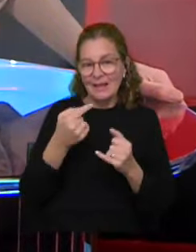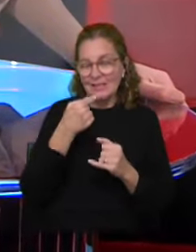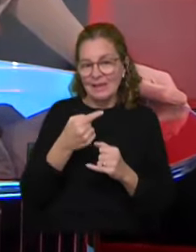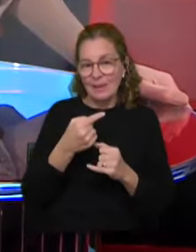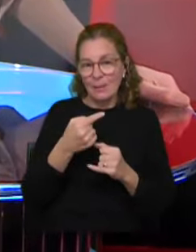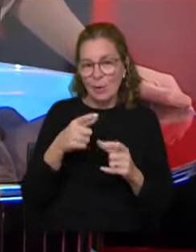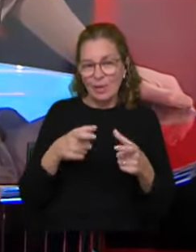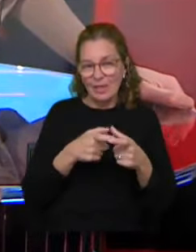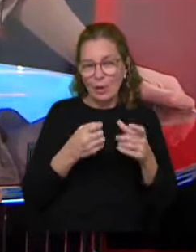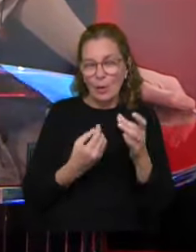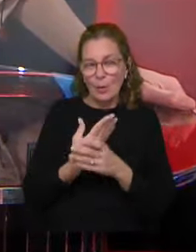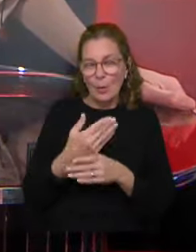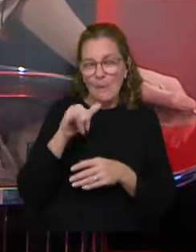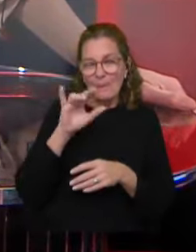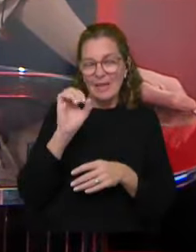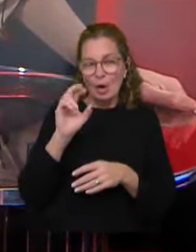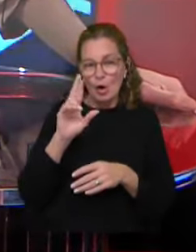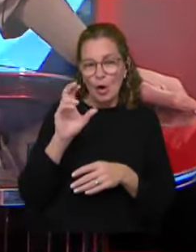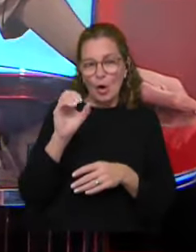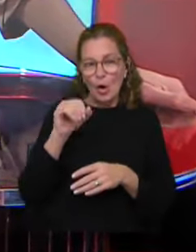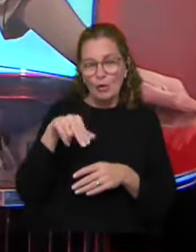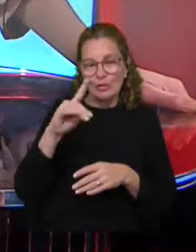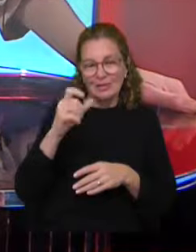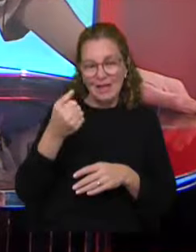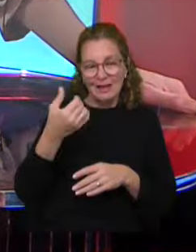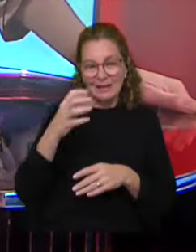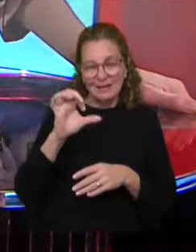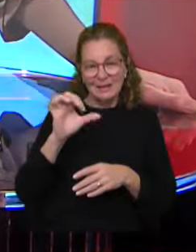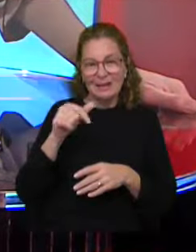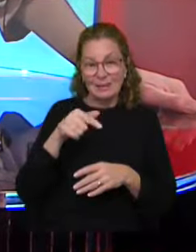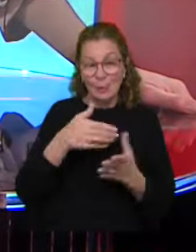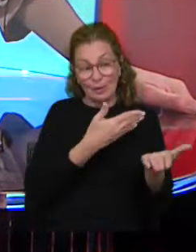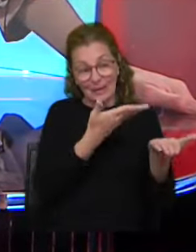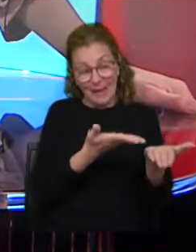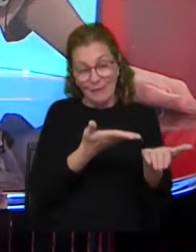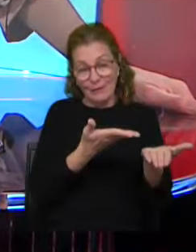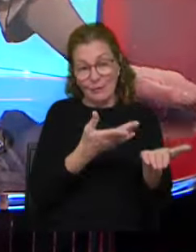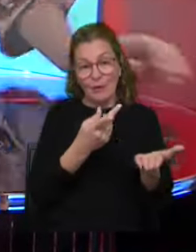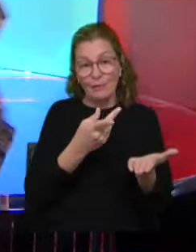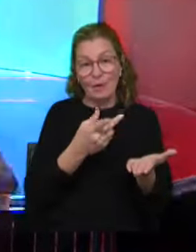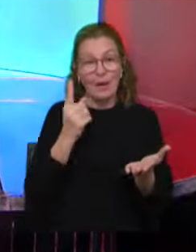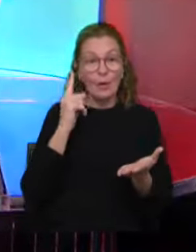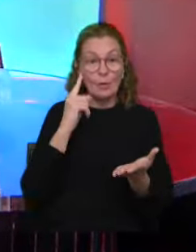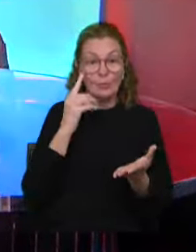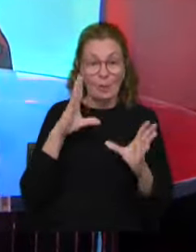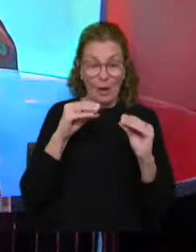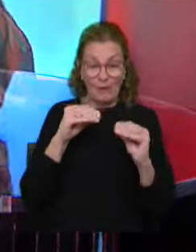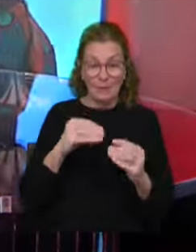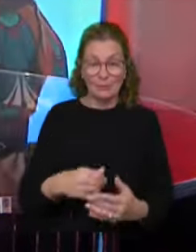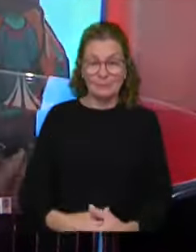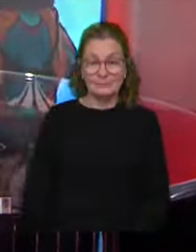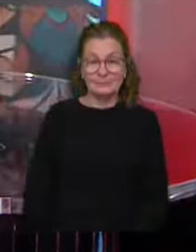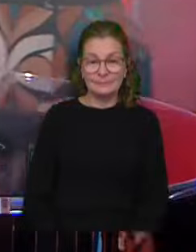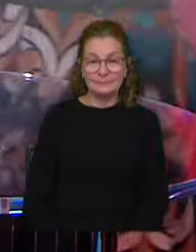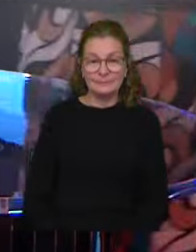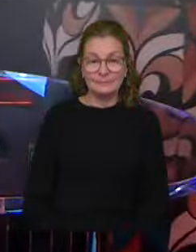sacar disco, se llama Microondas el disco, pero el artista es Charlie, la tenemos aquí en vivo, así que si les parece, escuchamos y charlamos con ella. Adelante.